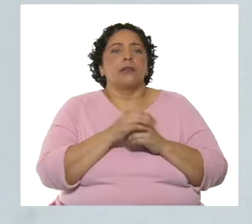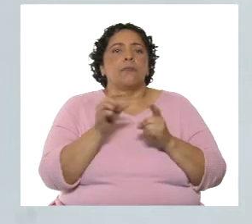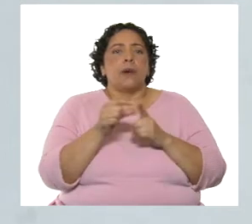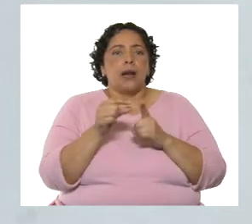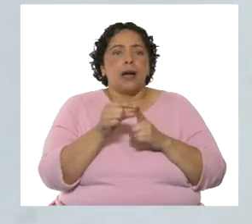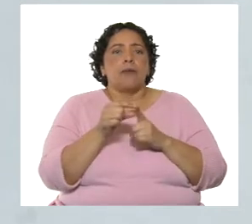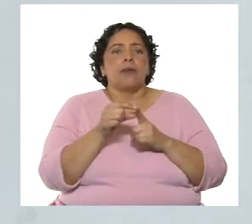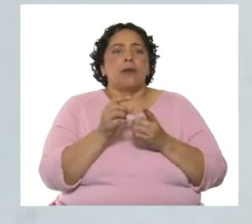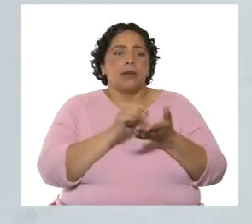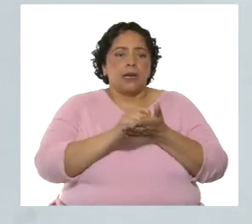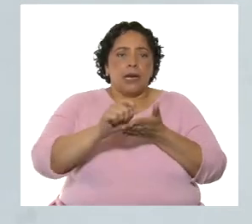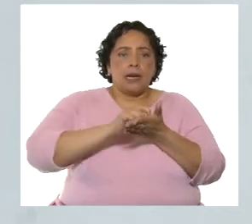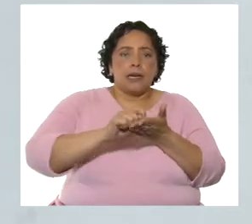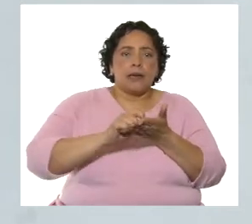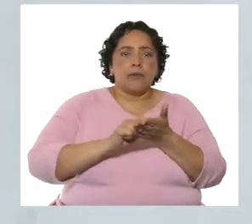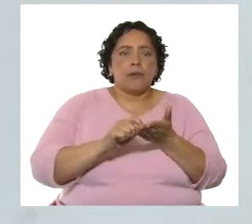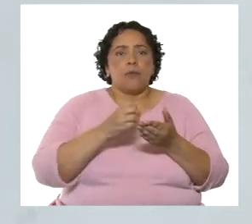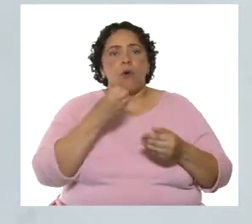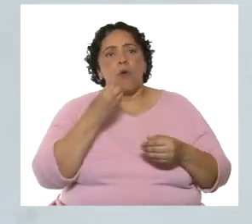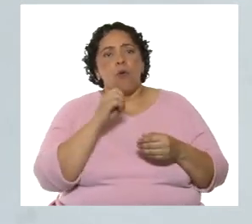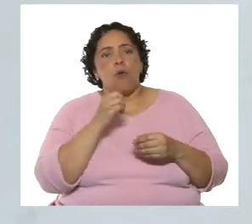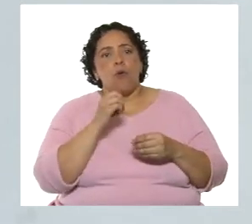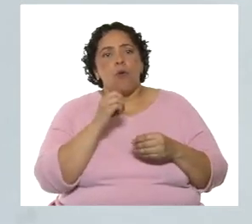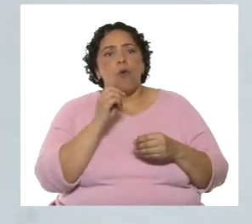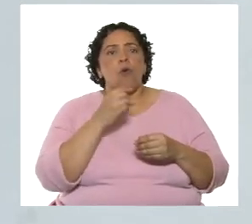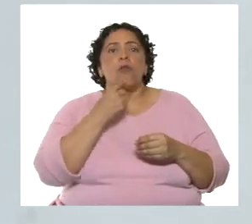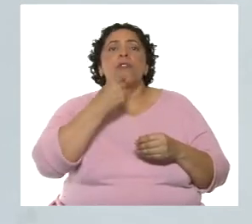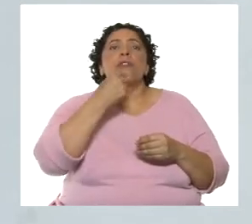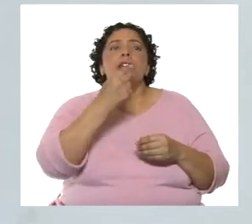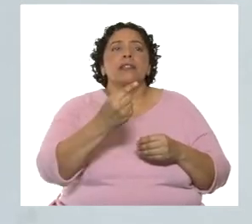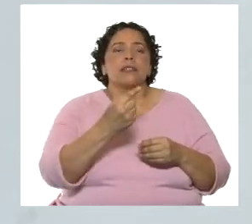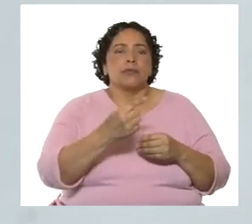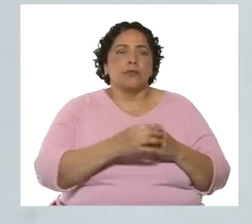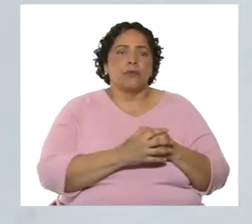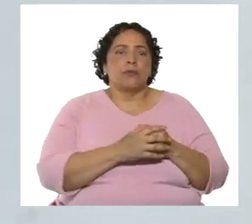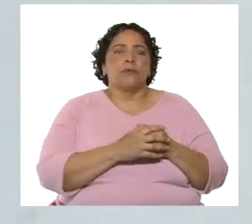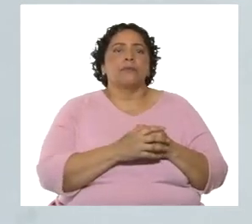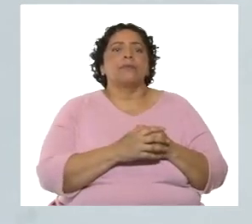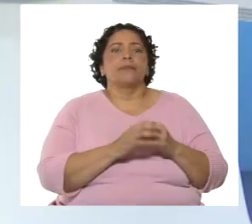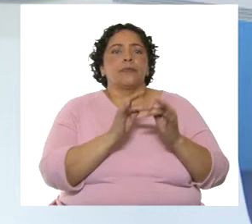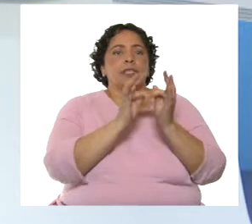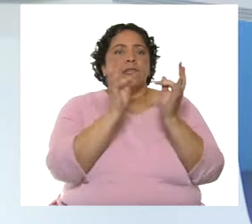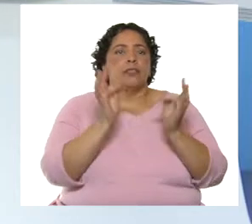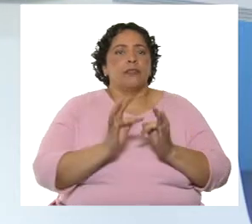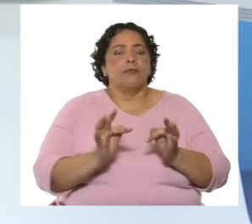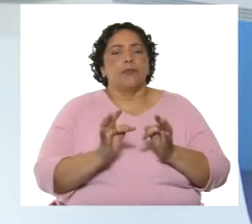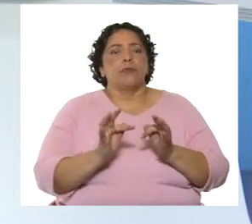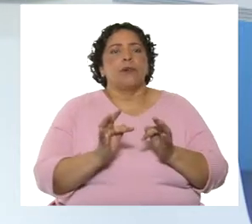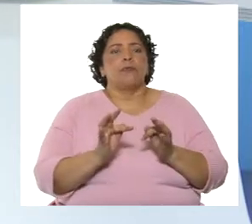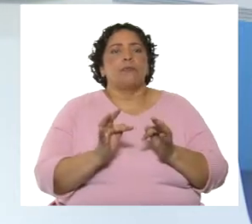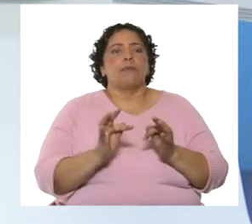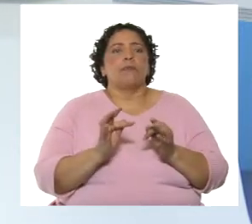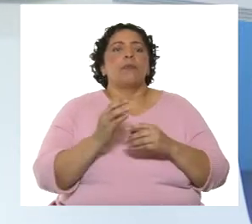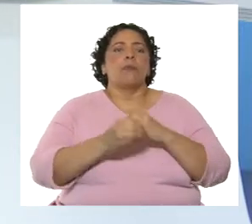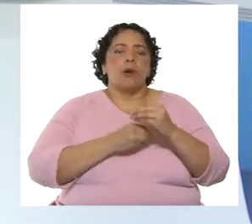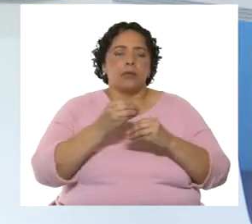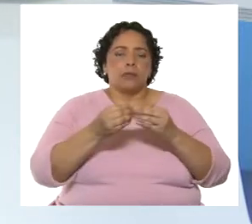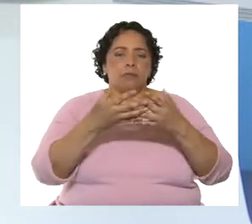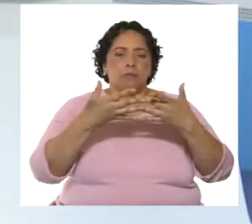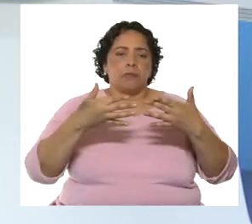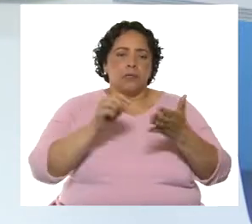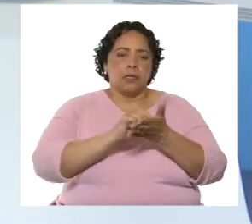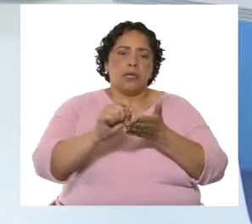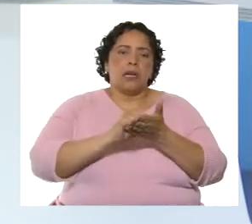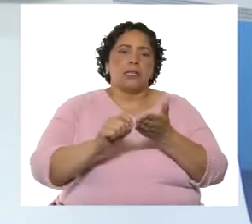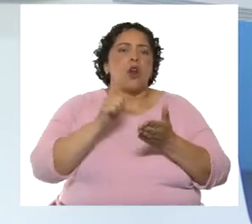oración que escribimos o nombramos como tal. De esa manera entonces vamos a redactar de una manera más lógica, ¿verdad?